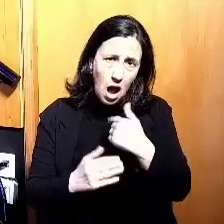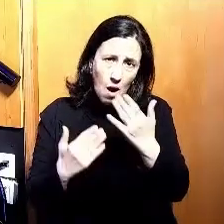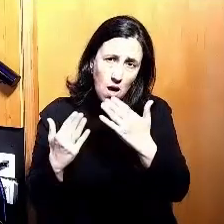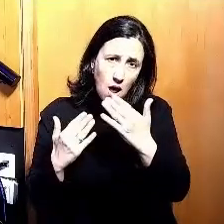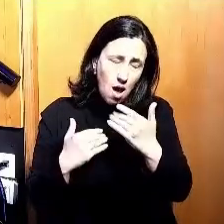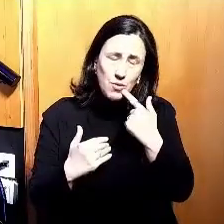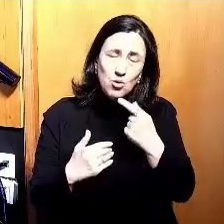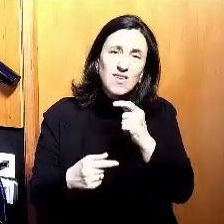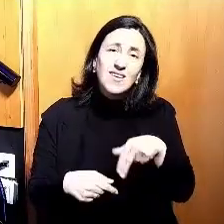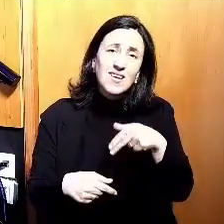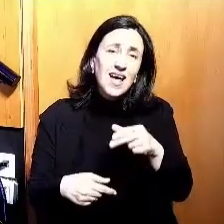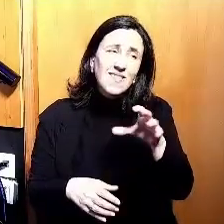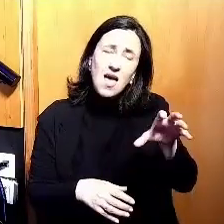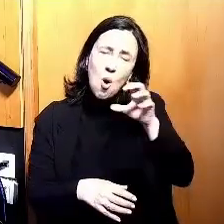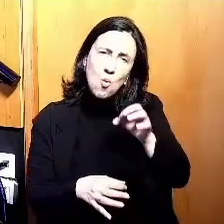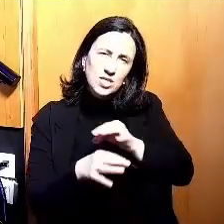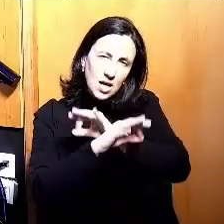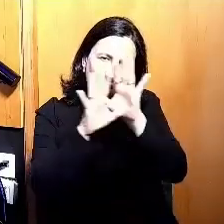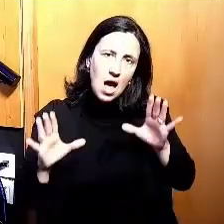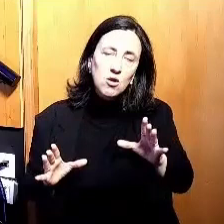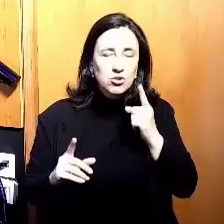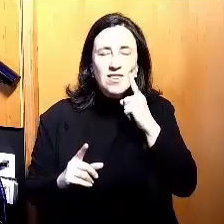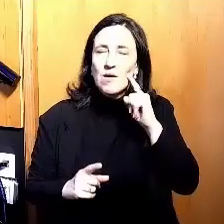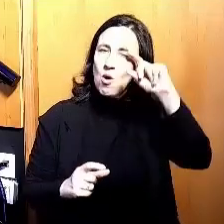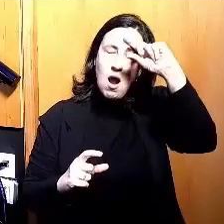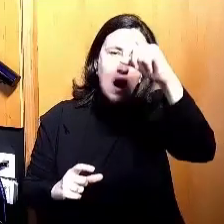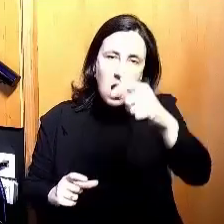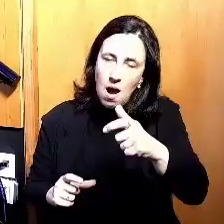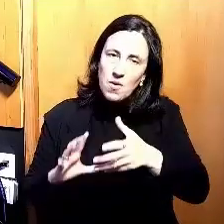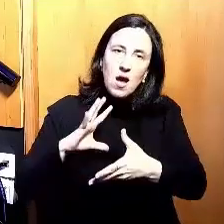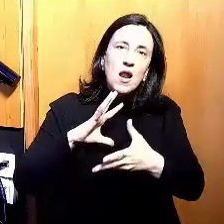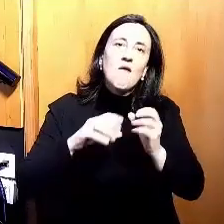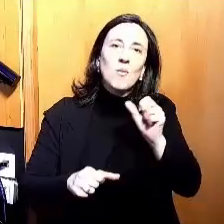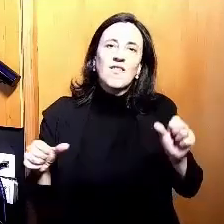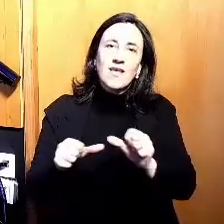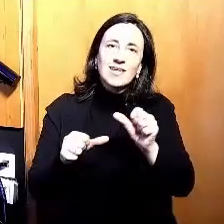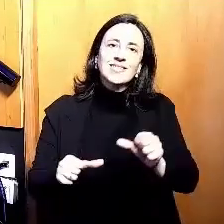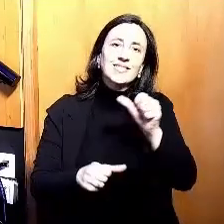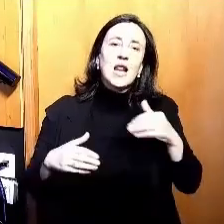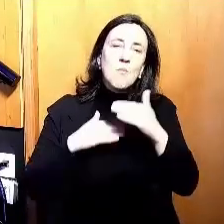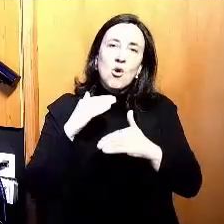escucha, creo que hay que repensar la forma en la que generamos esos procesos de comunicación que también